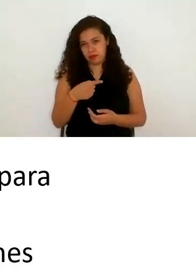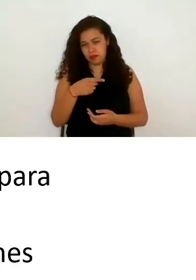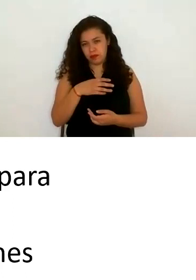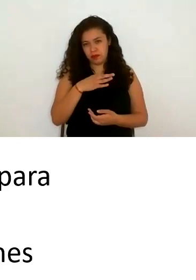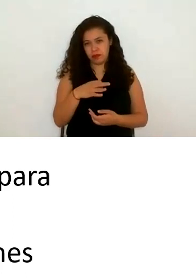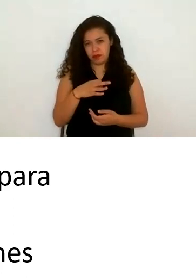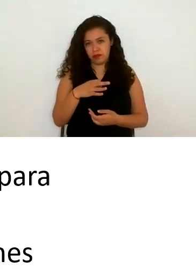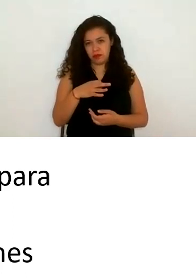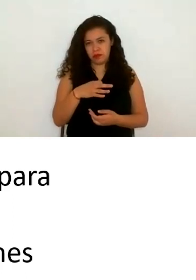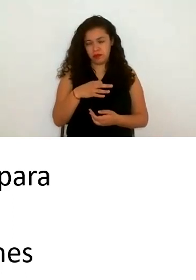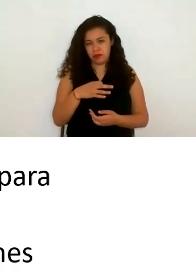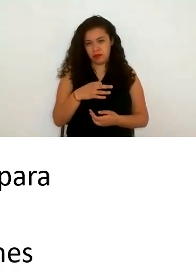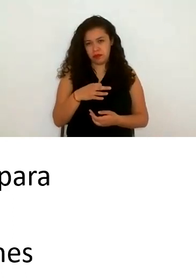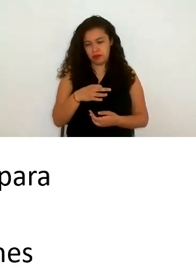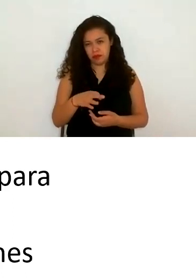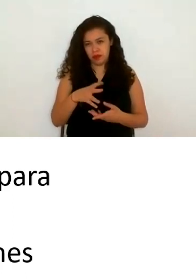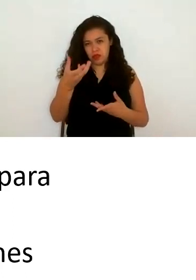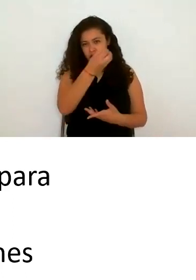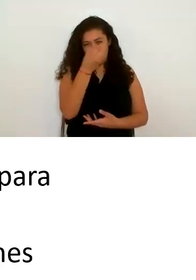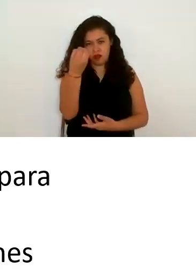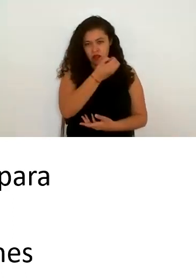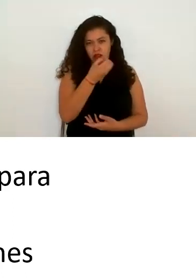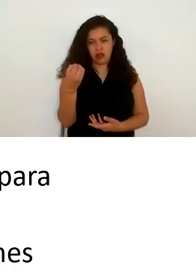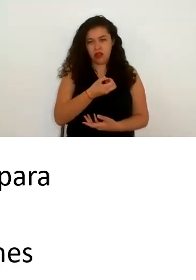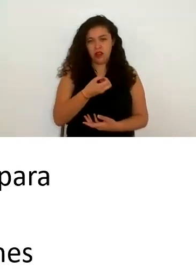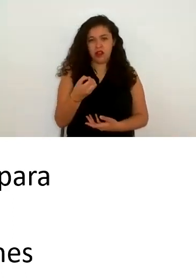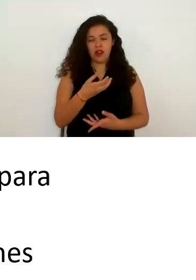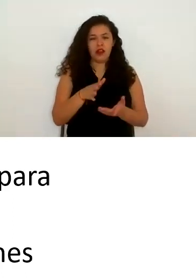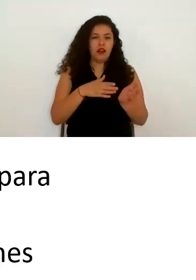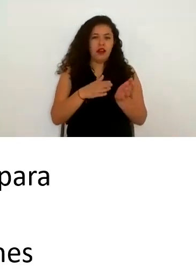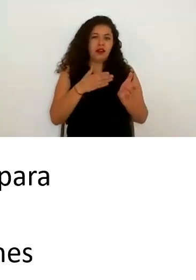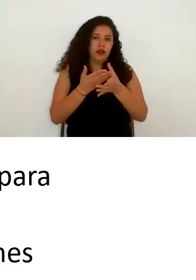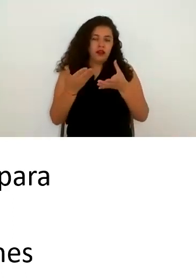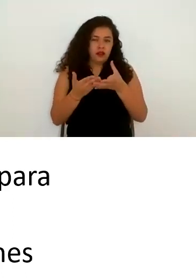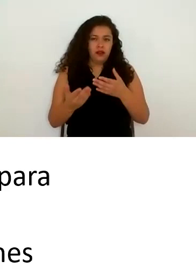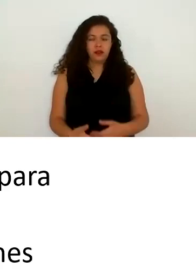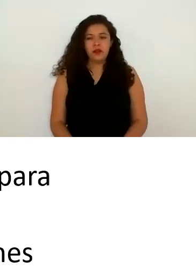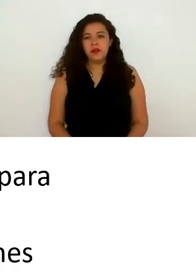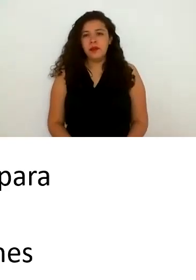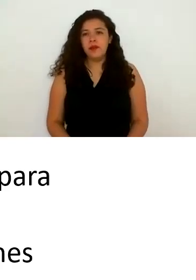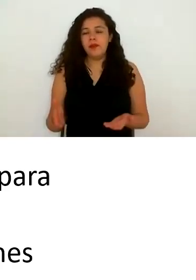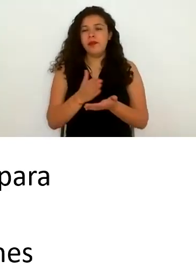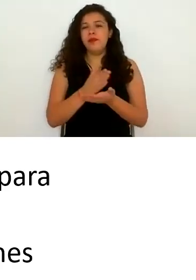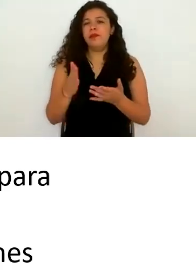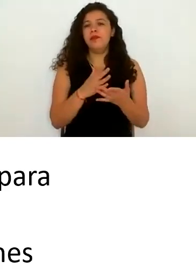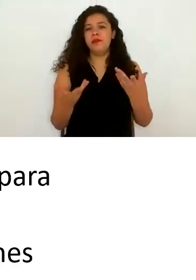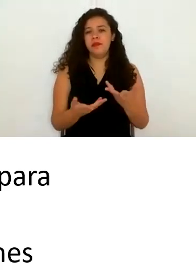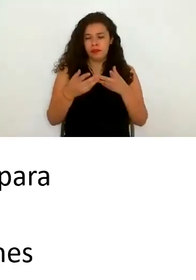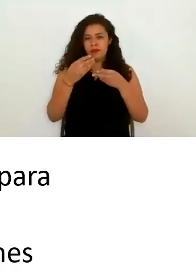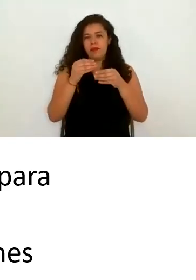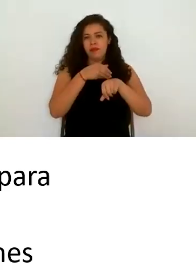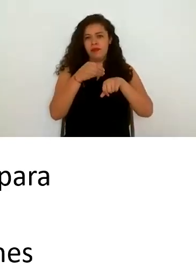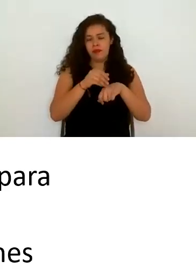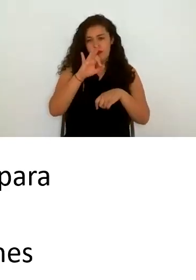oxidantes, podemos mantener el orden de los documentos. Además, si ustedes hacen una foliación, cuando requieran